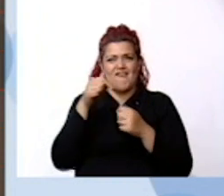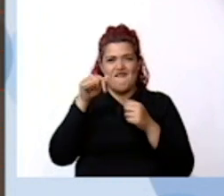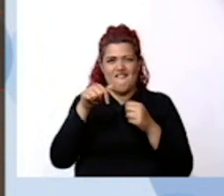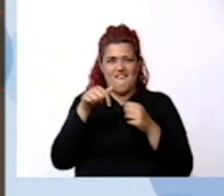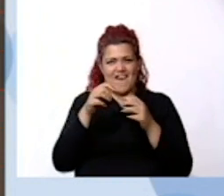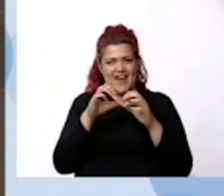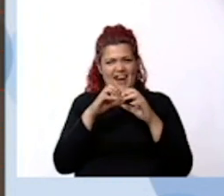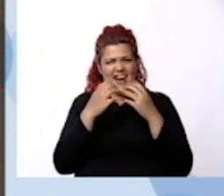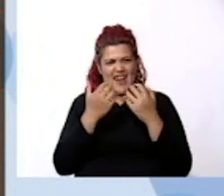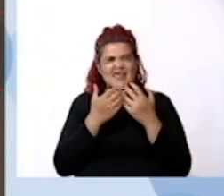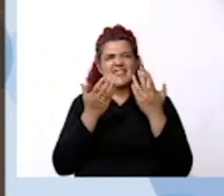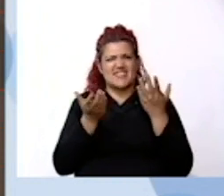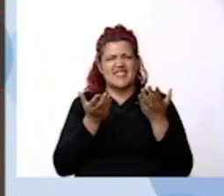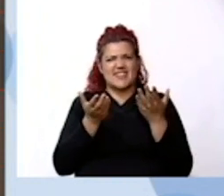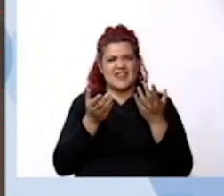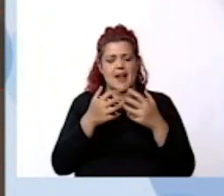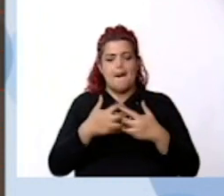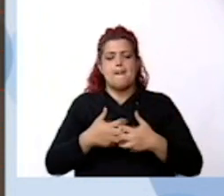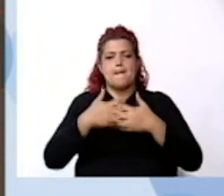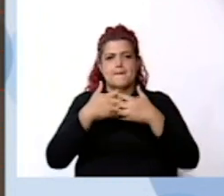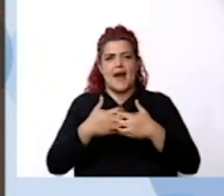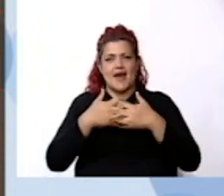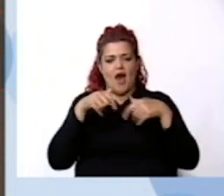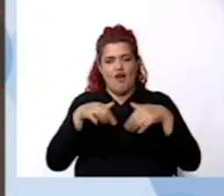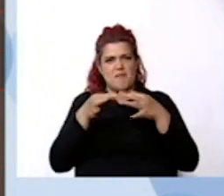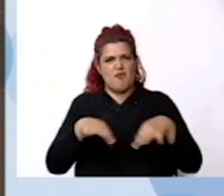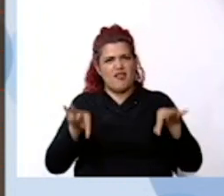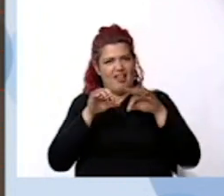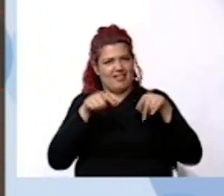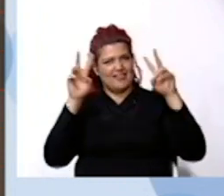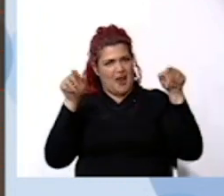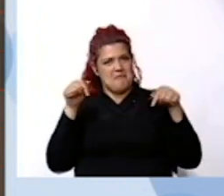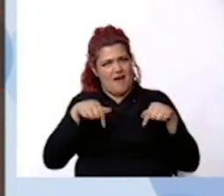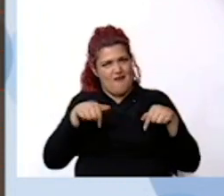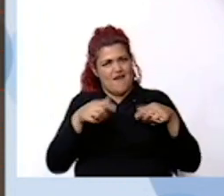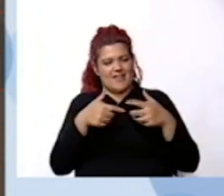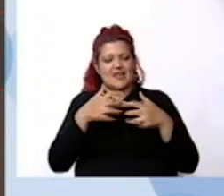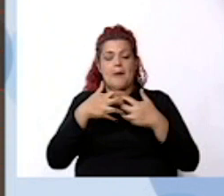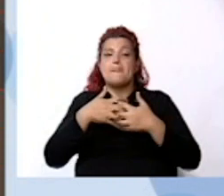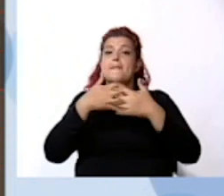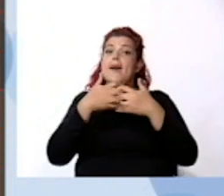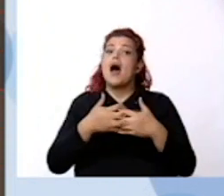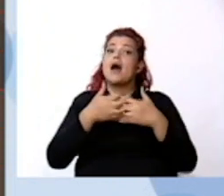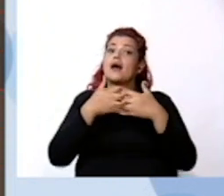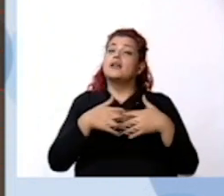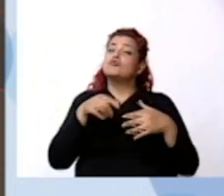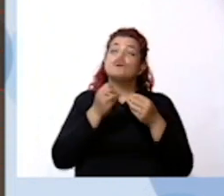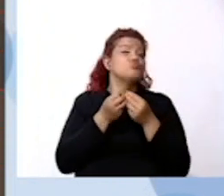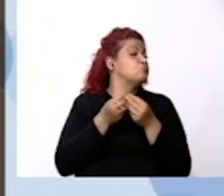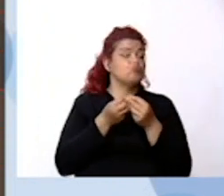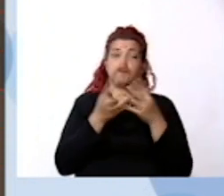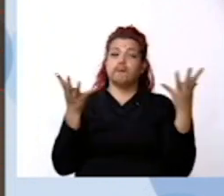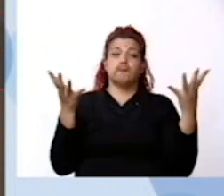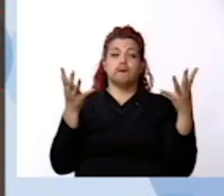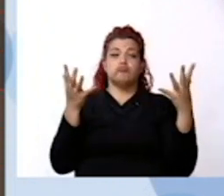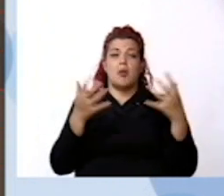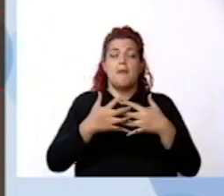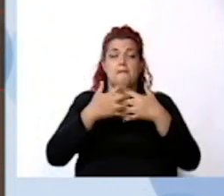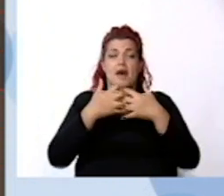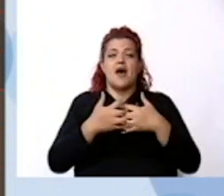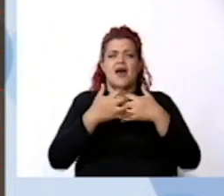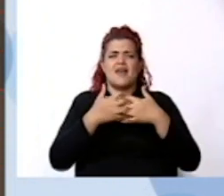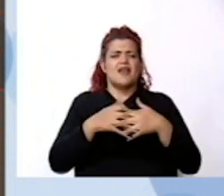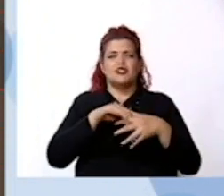hoy, las máquinas, que, como pudimos ver, hay muchísimos tipos de máquinas que,